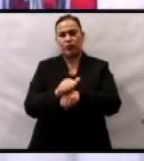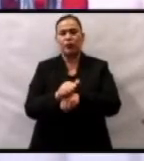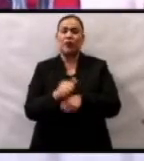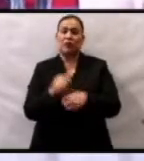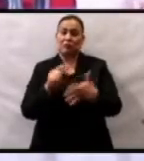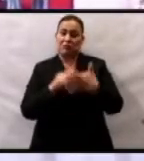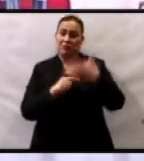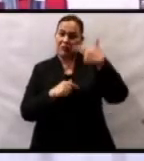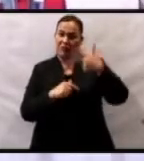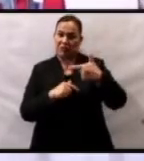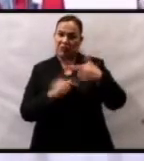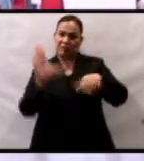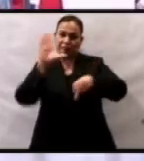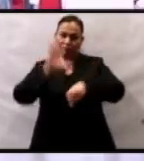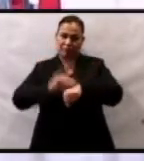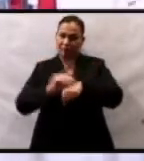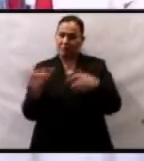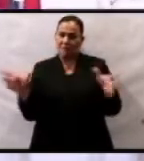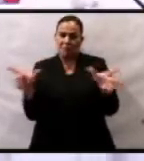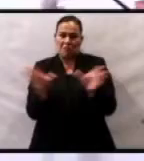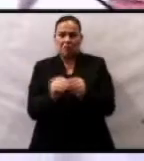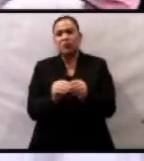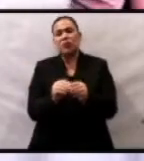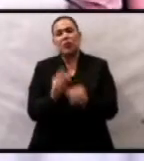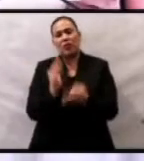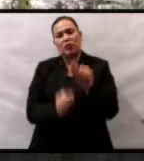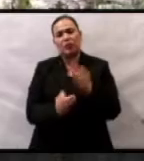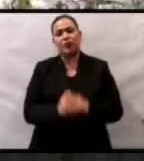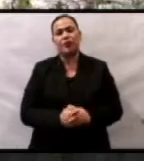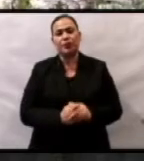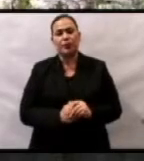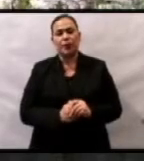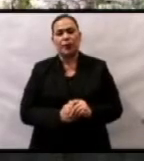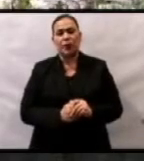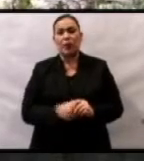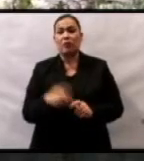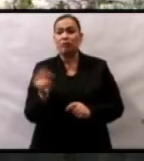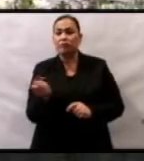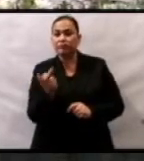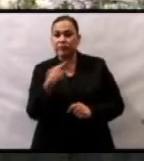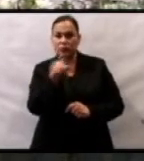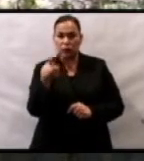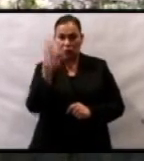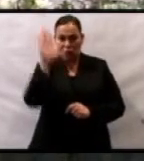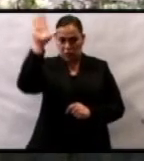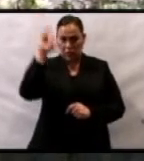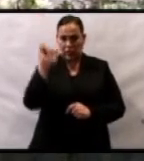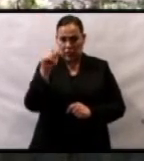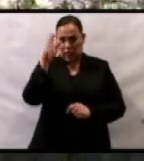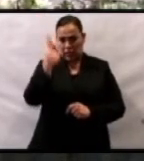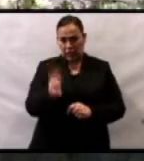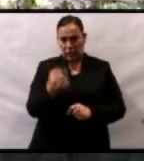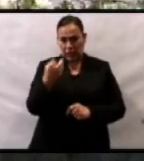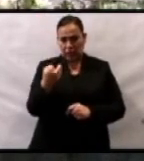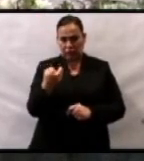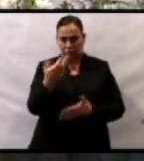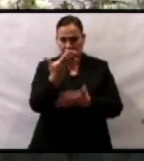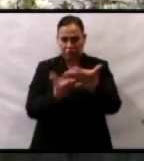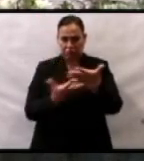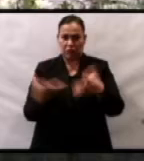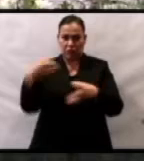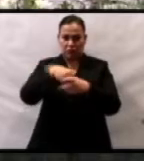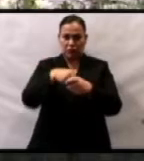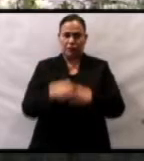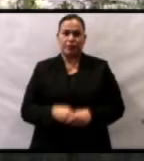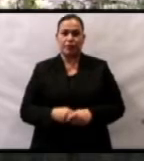Es cuanto, presidente. Les pido levanten su mano si están de acuerdo en aprobar el contenido de la orden del día.